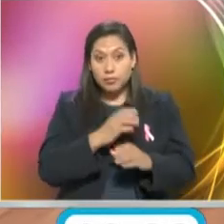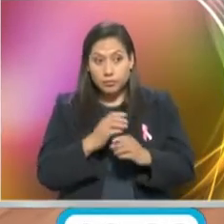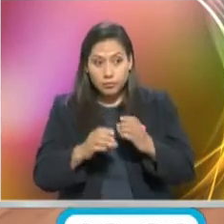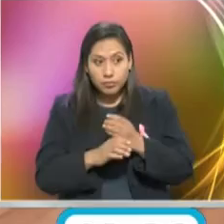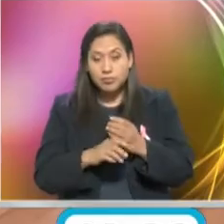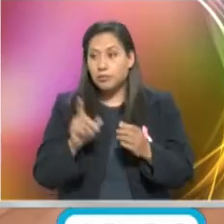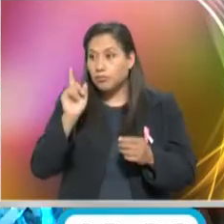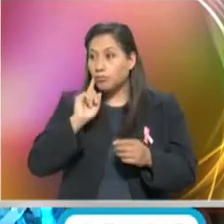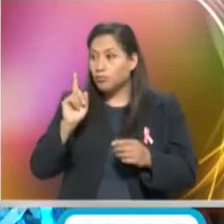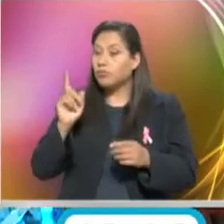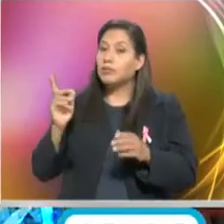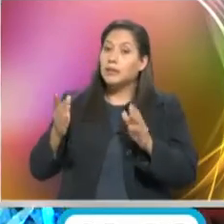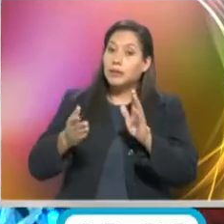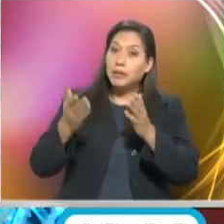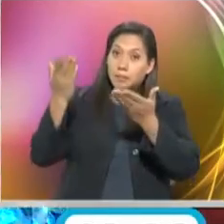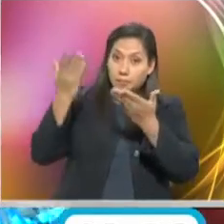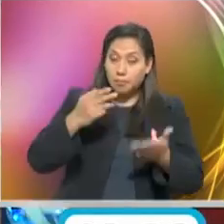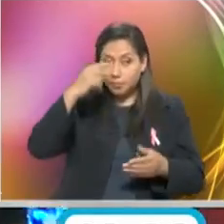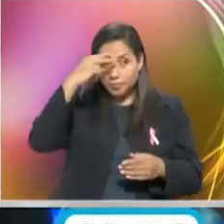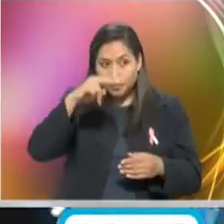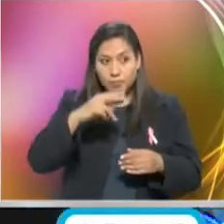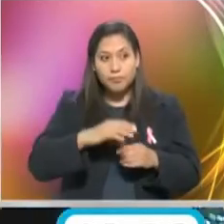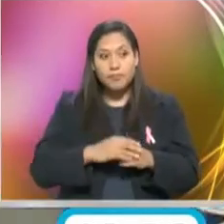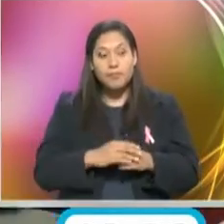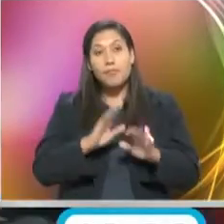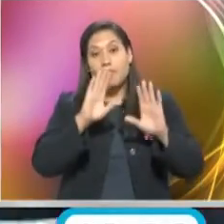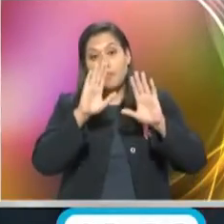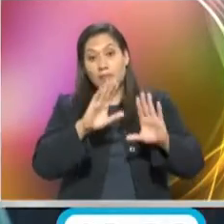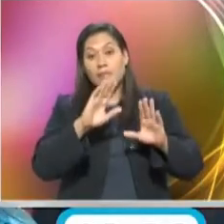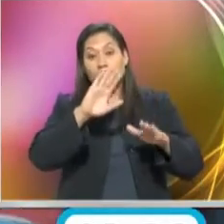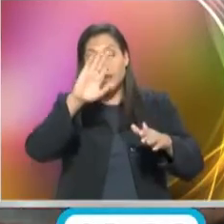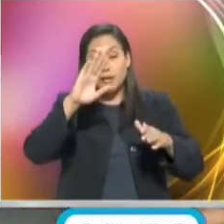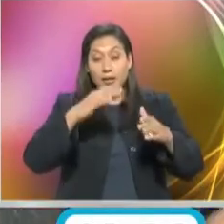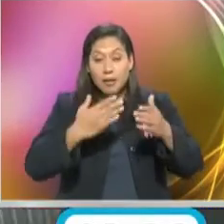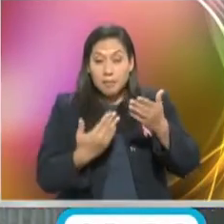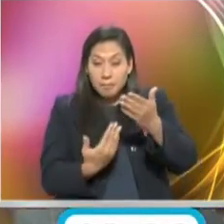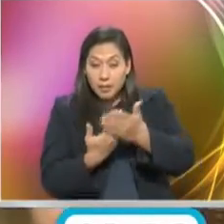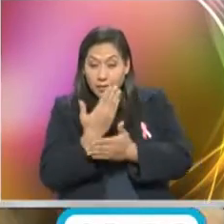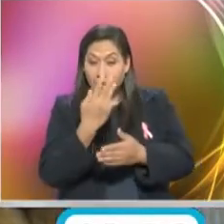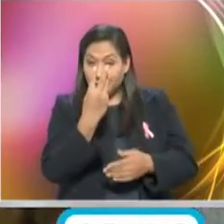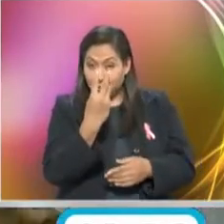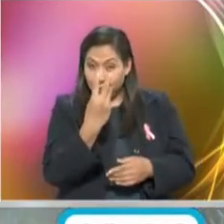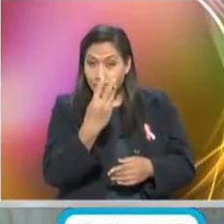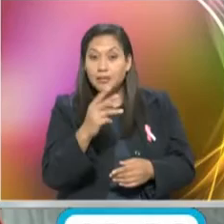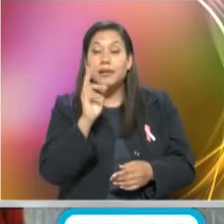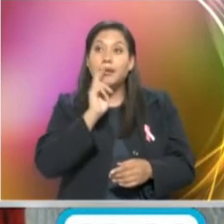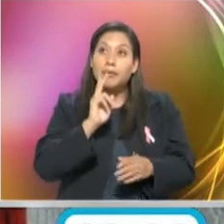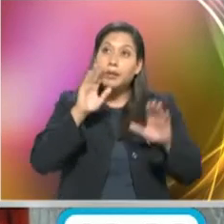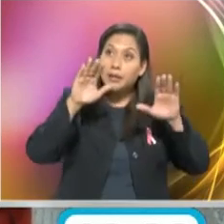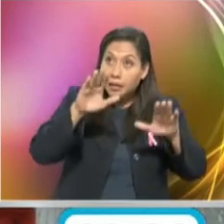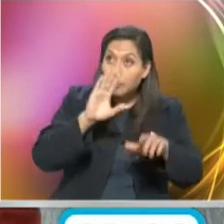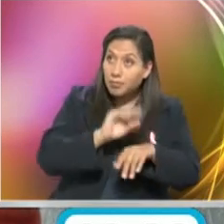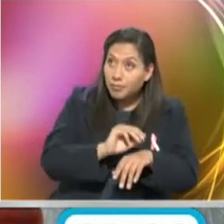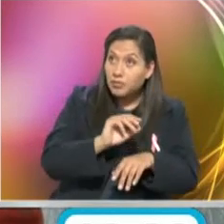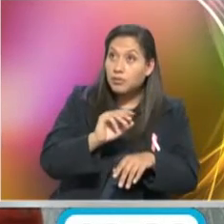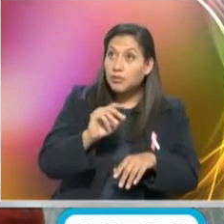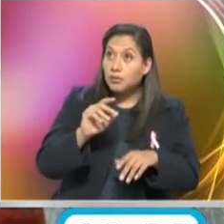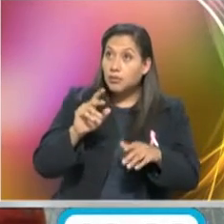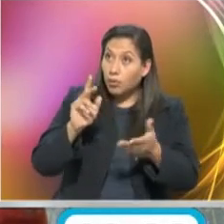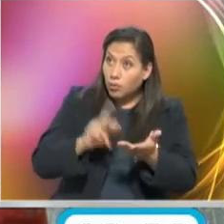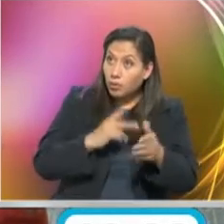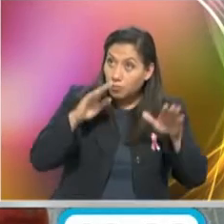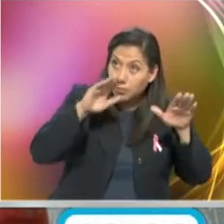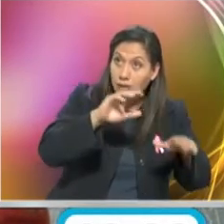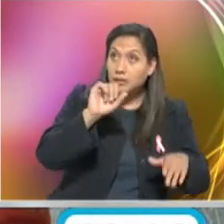entonces ella se descuelga para acá, para México, y nos quedamos hasta las 3 de la mañana esperando a ver si la aerolínea me daba permiso de volver a volar,